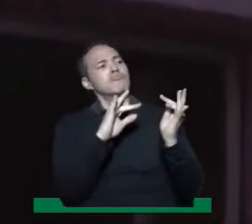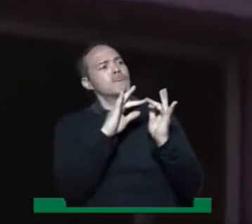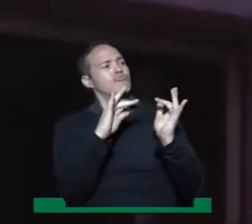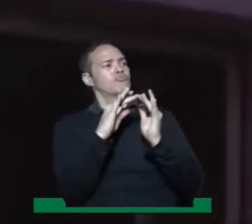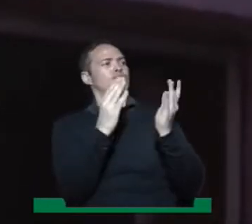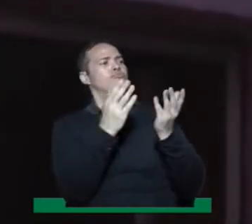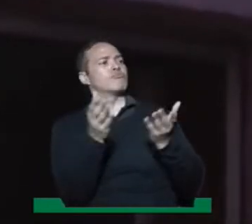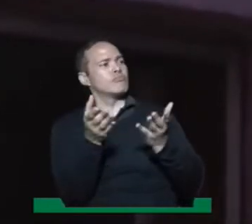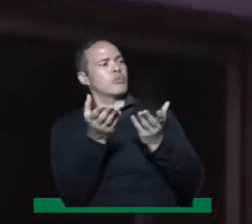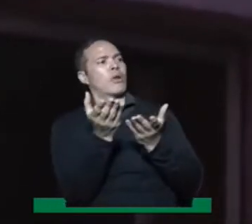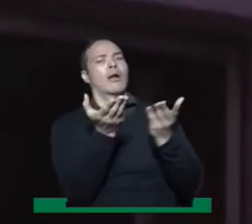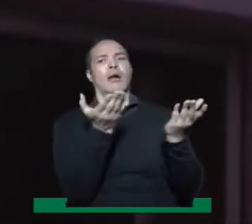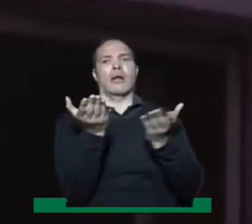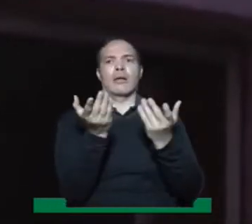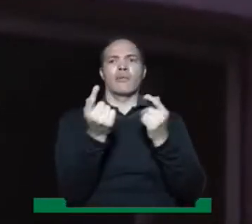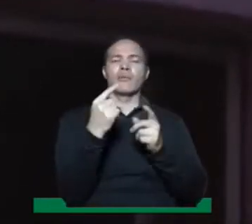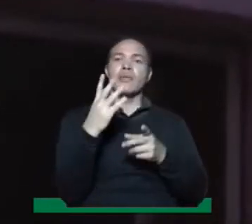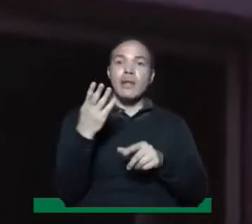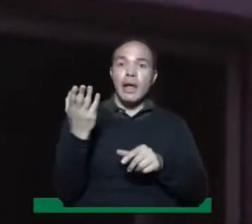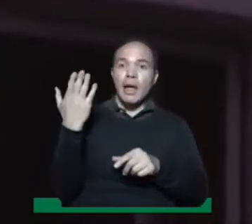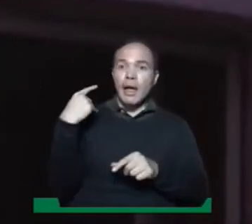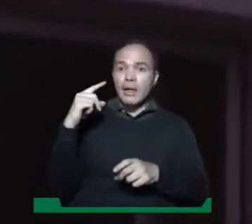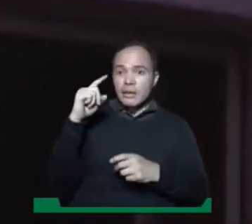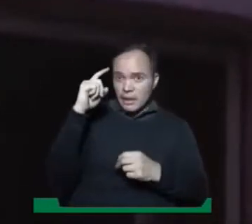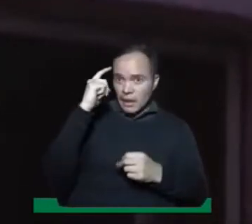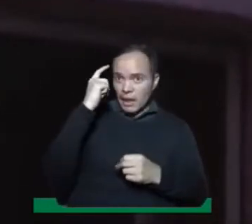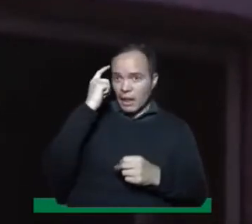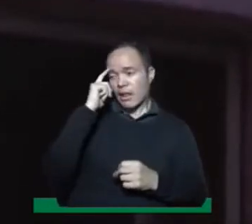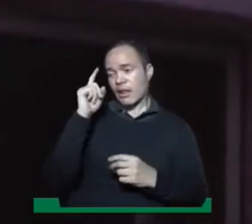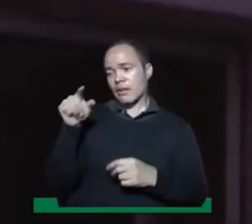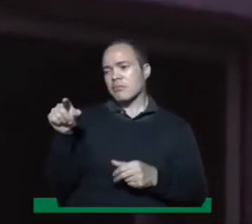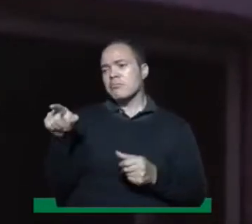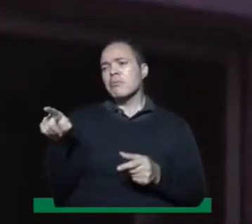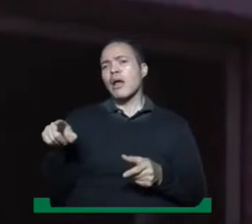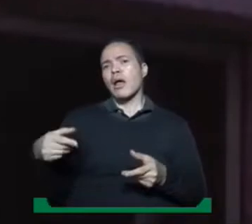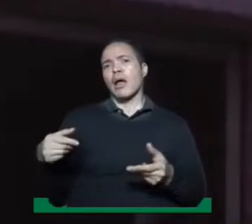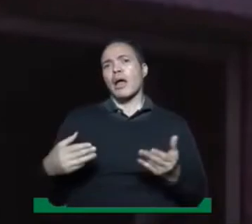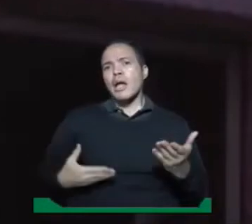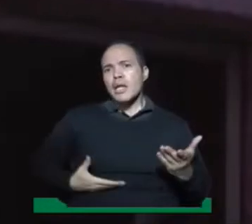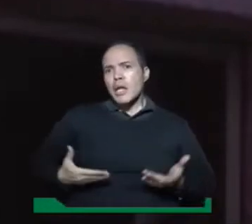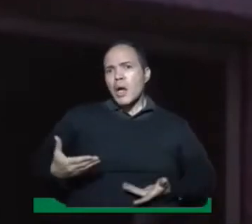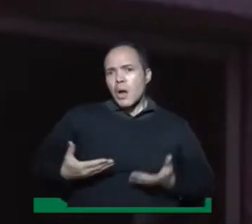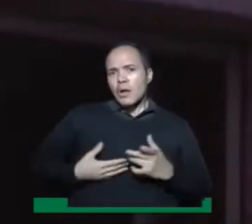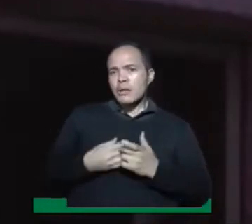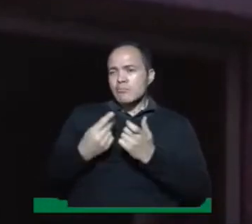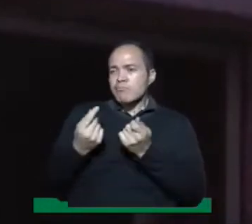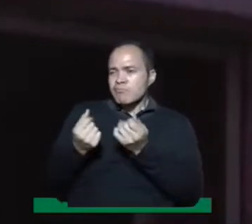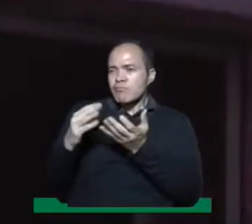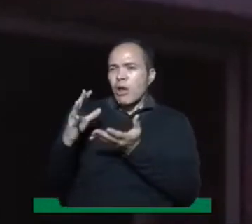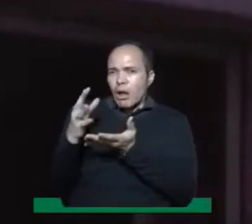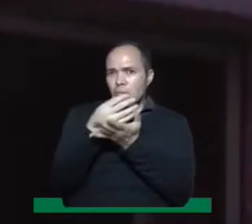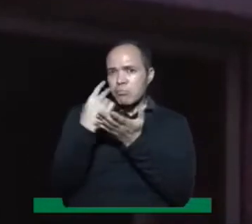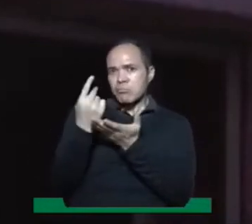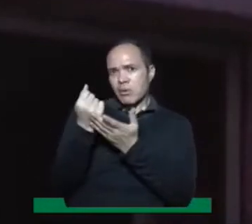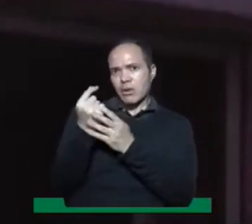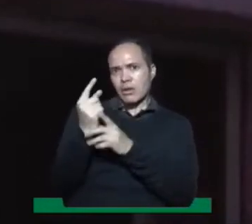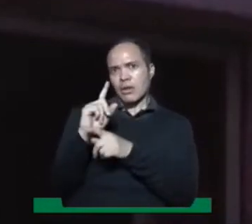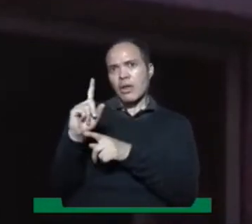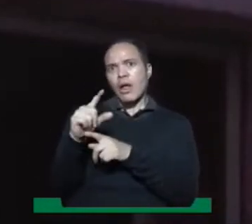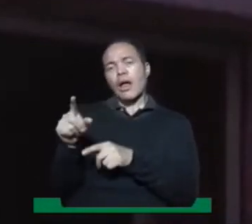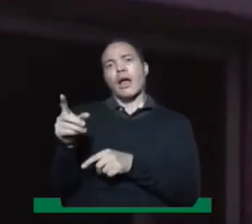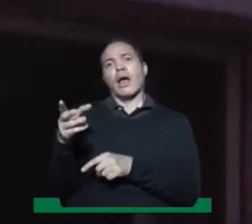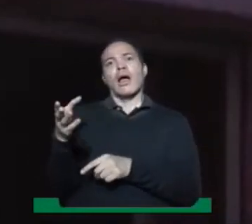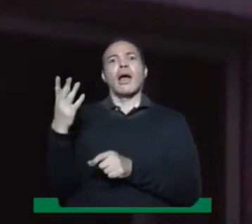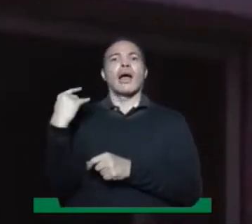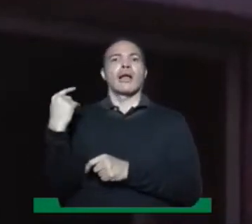que esto fuera un negocio al principio daban un recorrido turístico y el pago de ese recorrido era